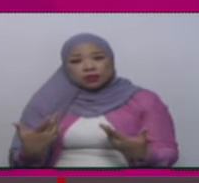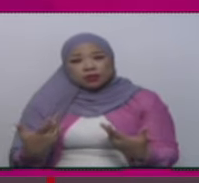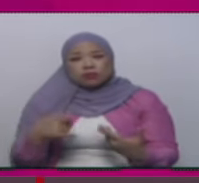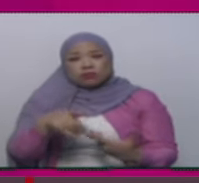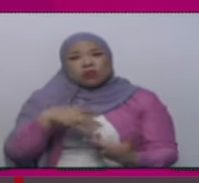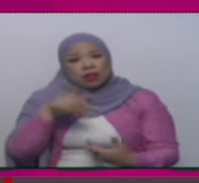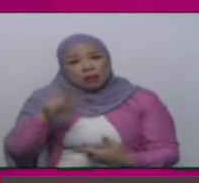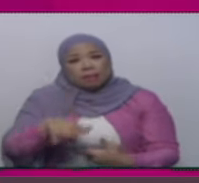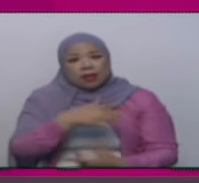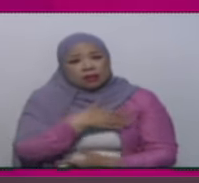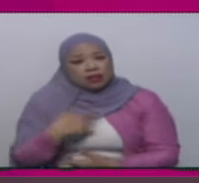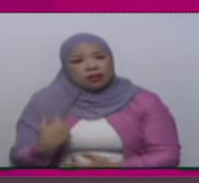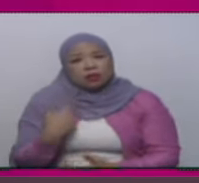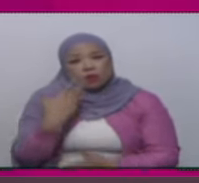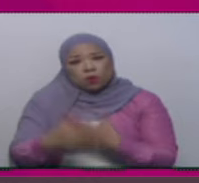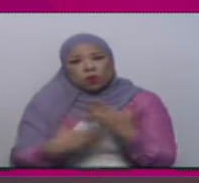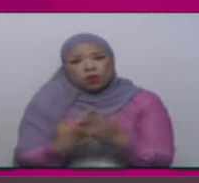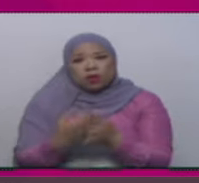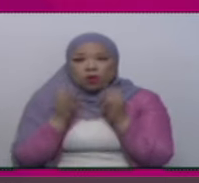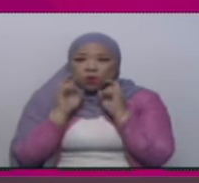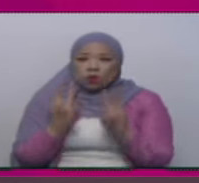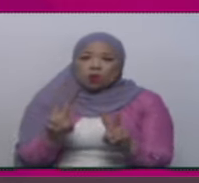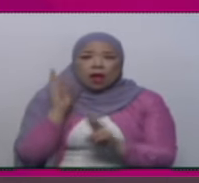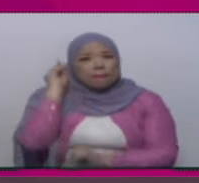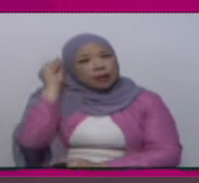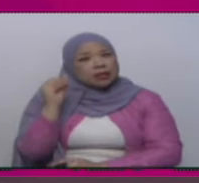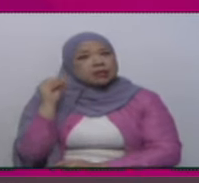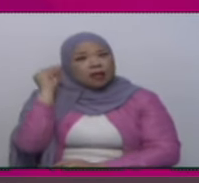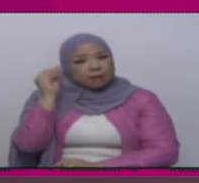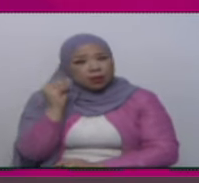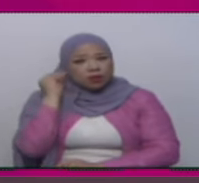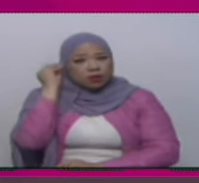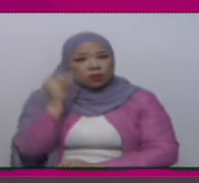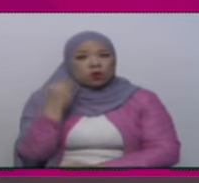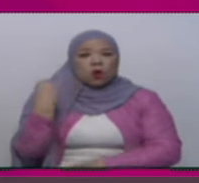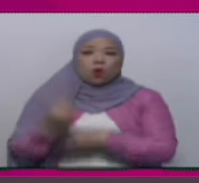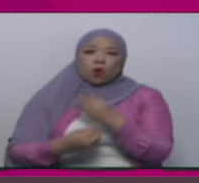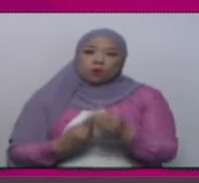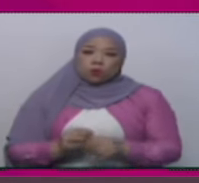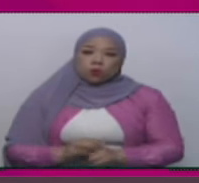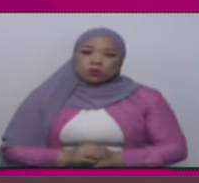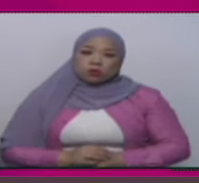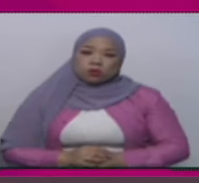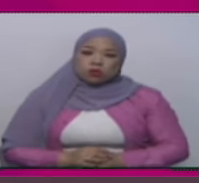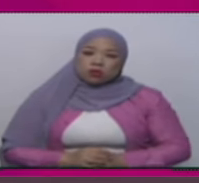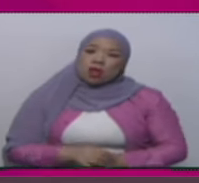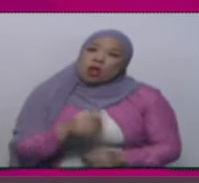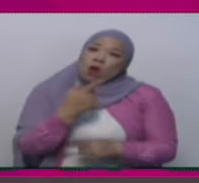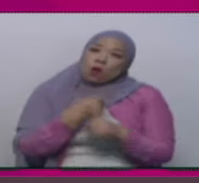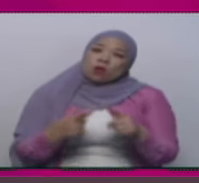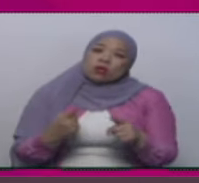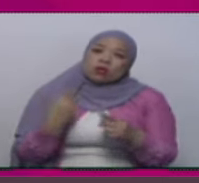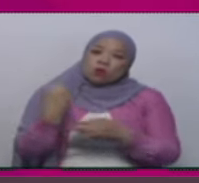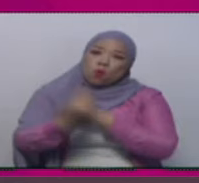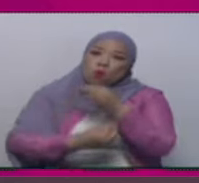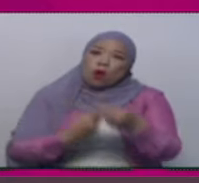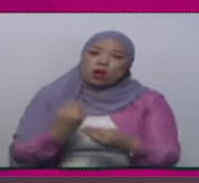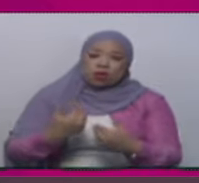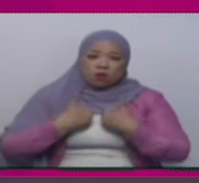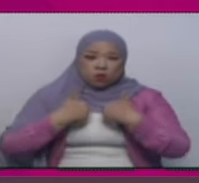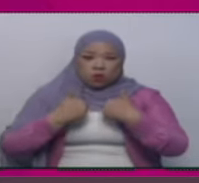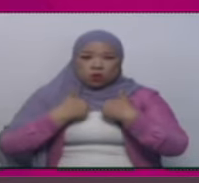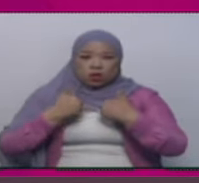que en algún momento pudiéramos analizar, presidente, cómo ha sido o cómo sería también esta escalada y cómo afectaría